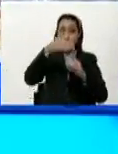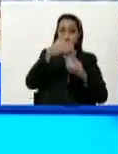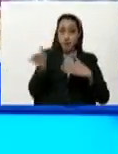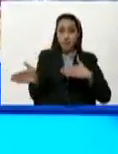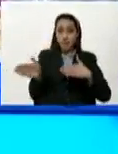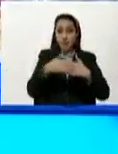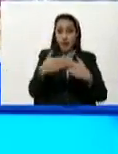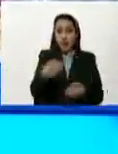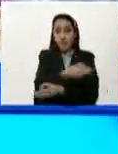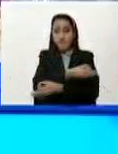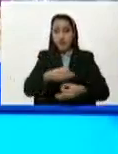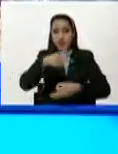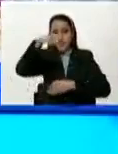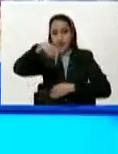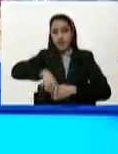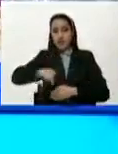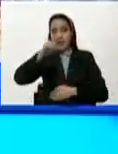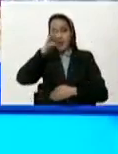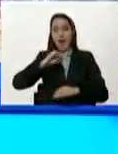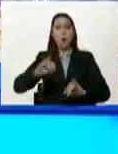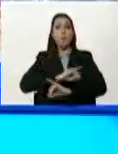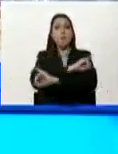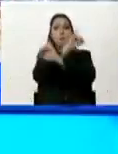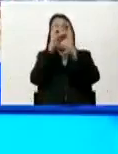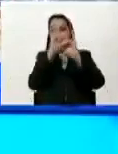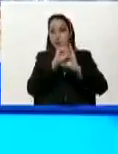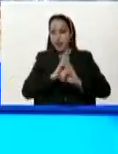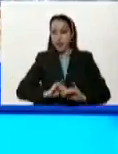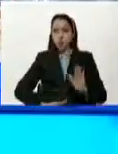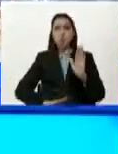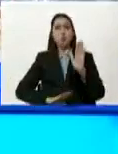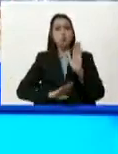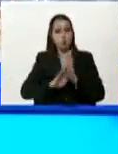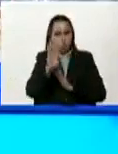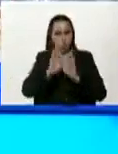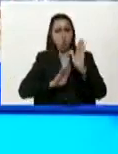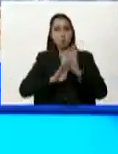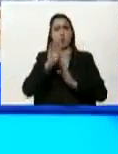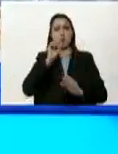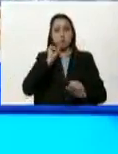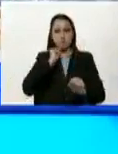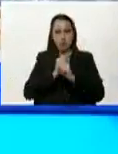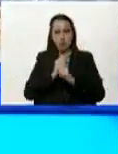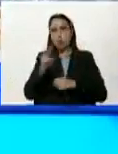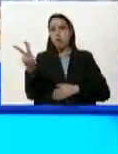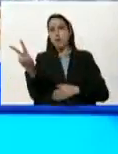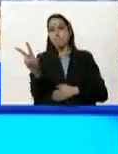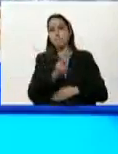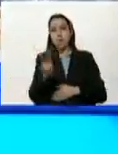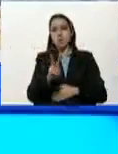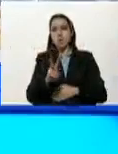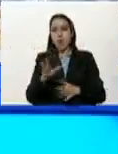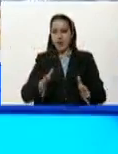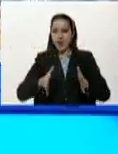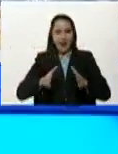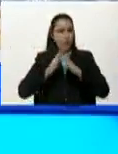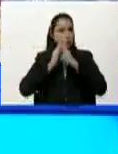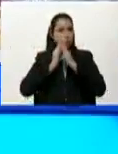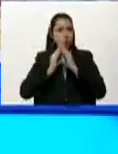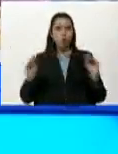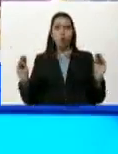exitoso feliz y de crecimiento de nuestra patria venezuela ganar ganar